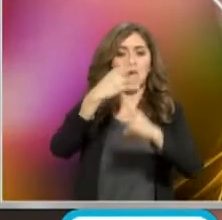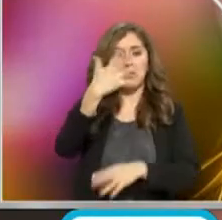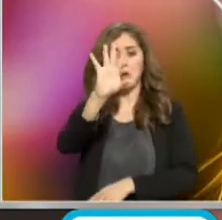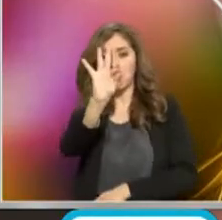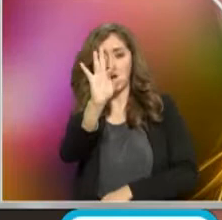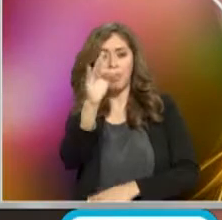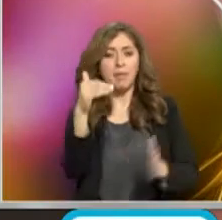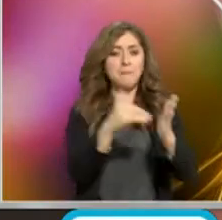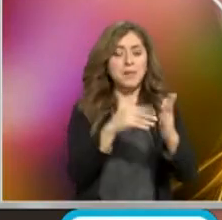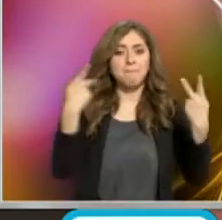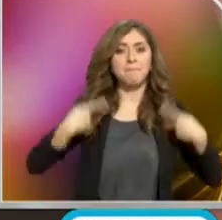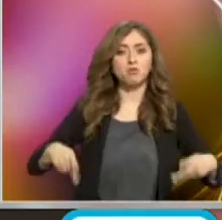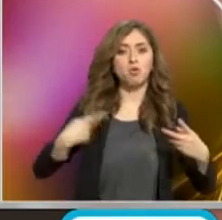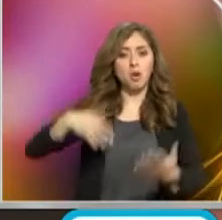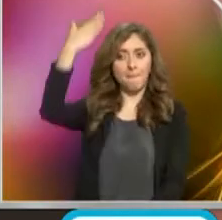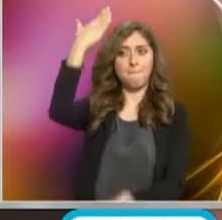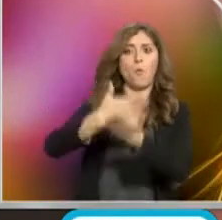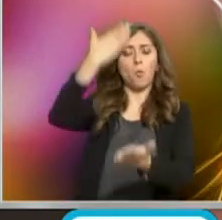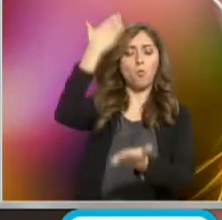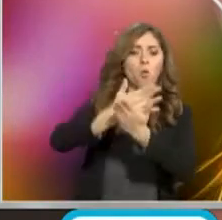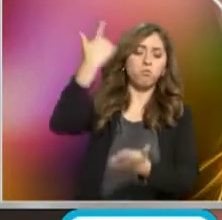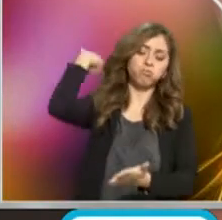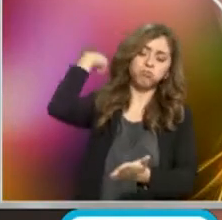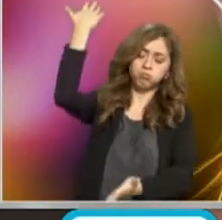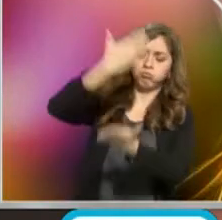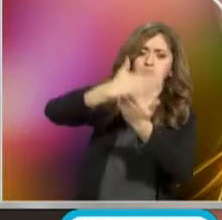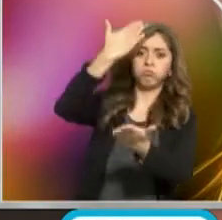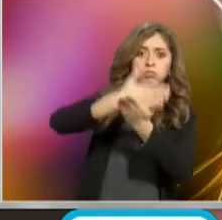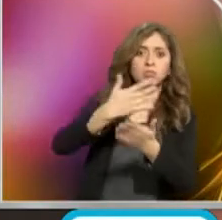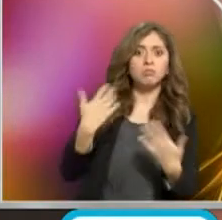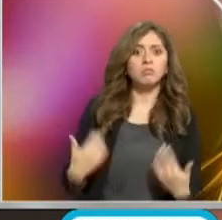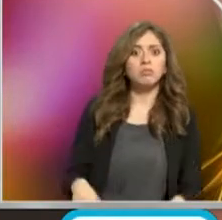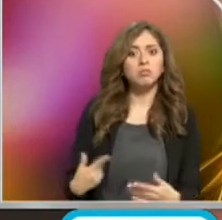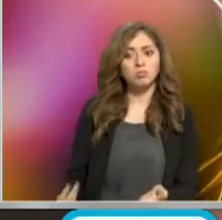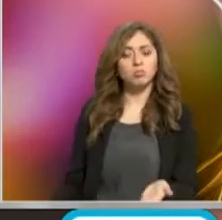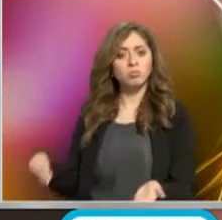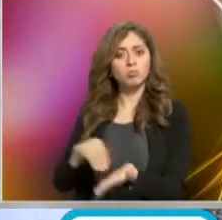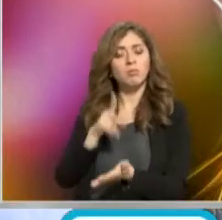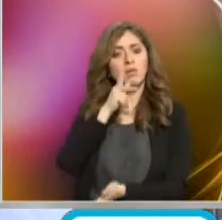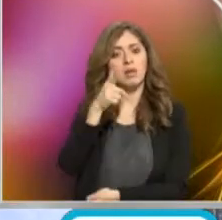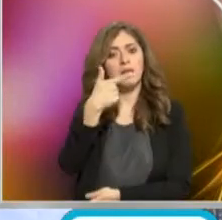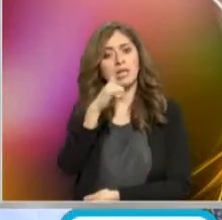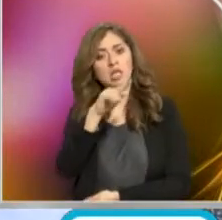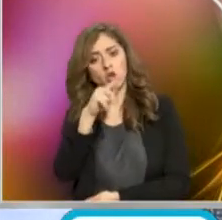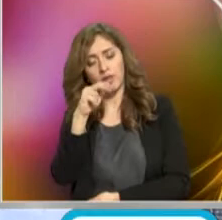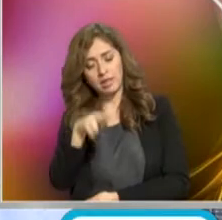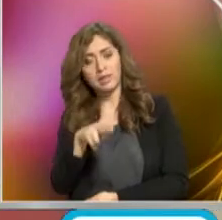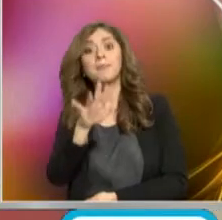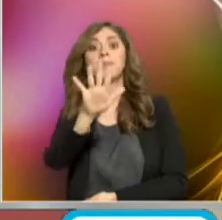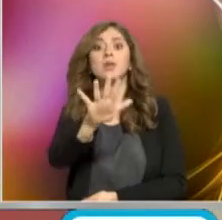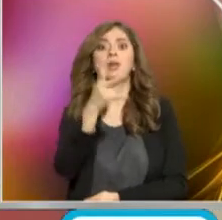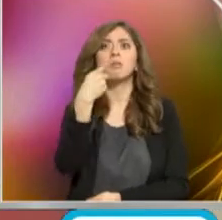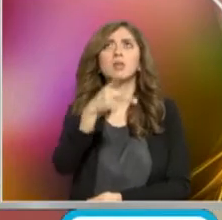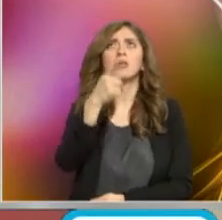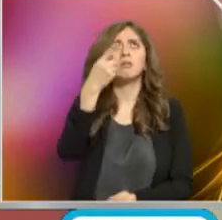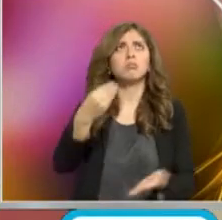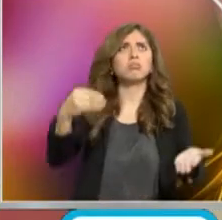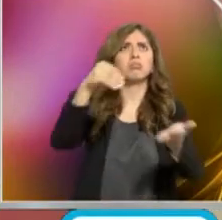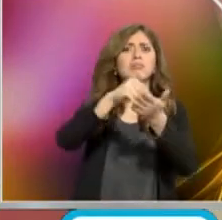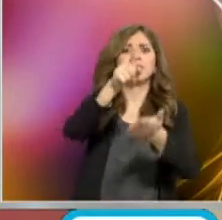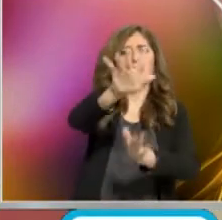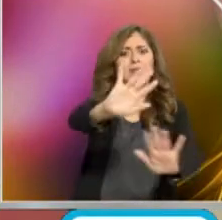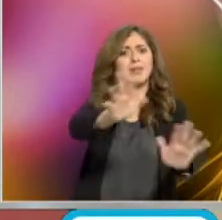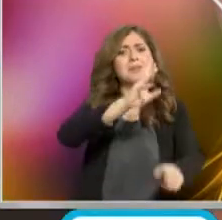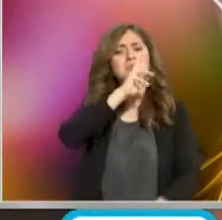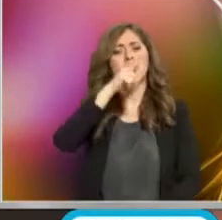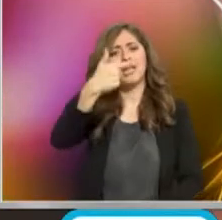personas guillotinaron. Qué terrible, tristemente célebre el señor Guillotín. Oye, bueno, su familia decía que no se le llamaran guillotina a la guillotina, ¿no?